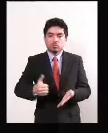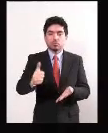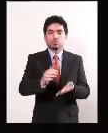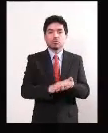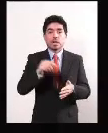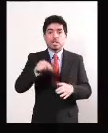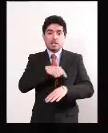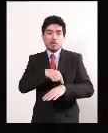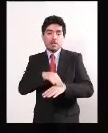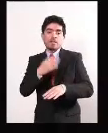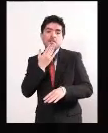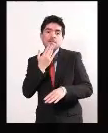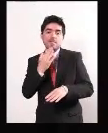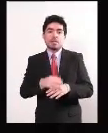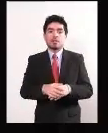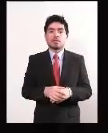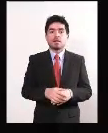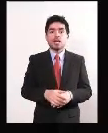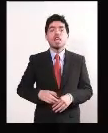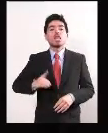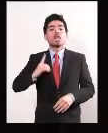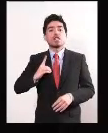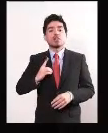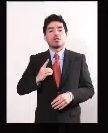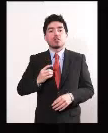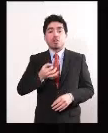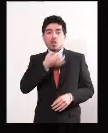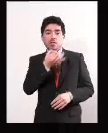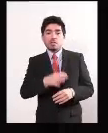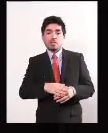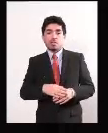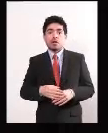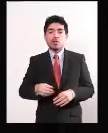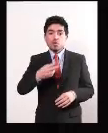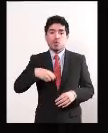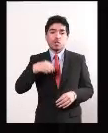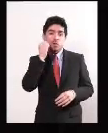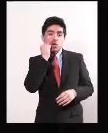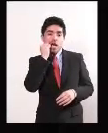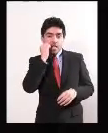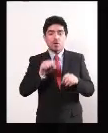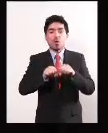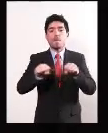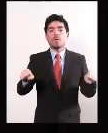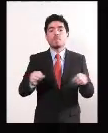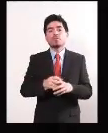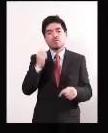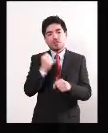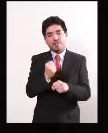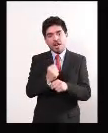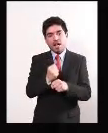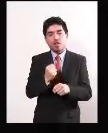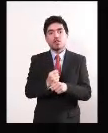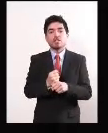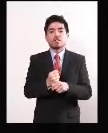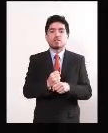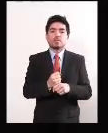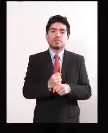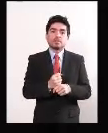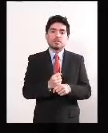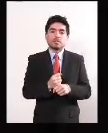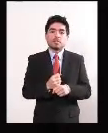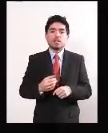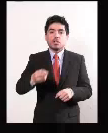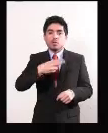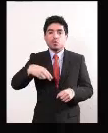A esta hora también es digno señalar nuestro cariño y compromiso con los trabajadoras y trabajadores